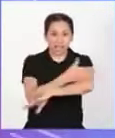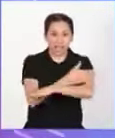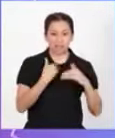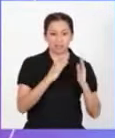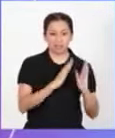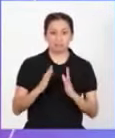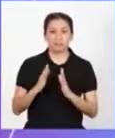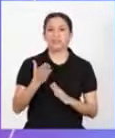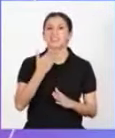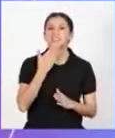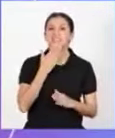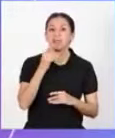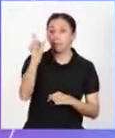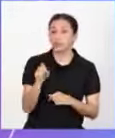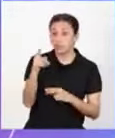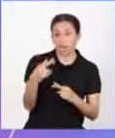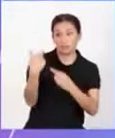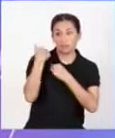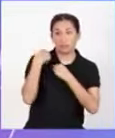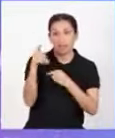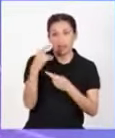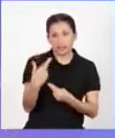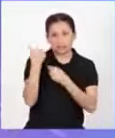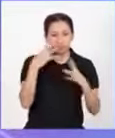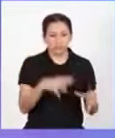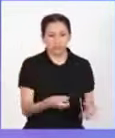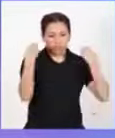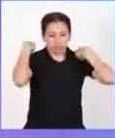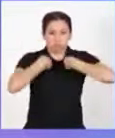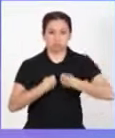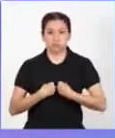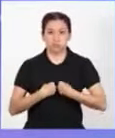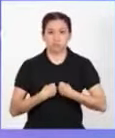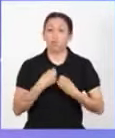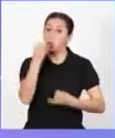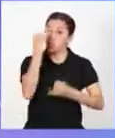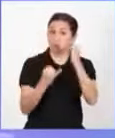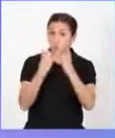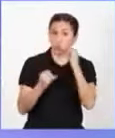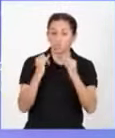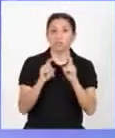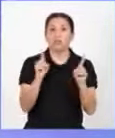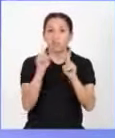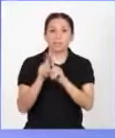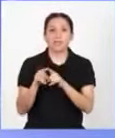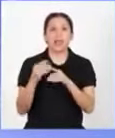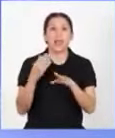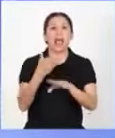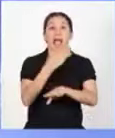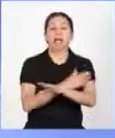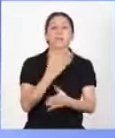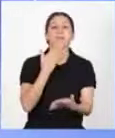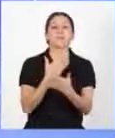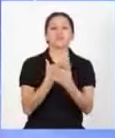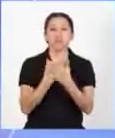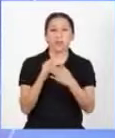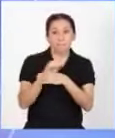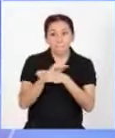y determinar la persona encargada de llevarla. Por último, realizar un